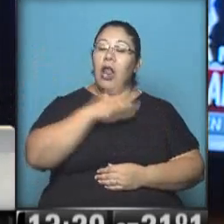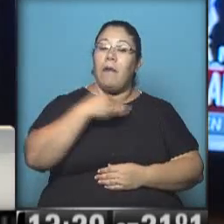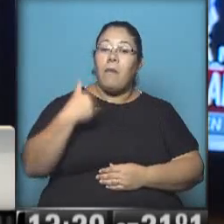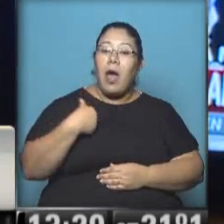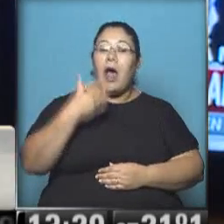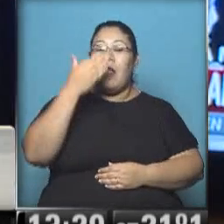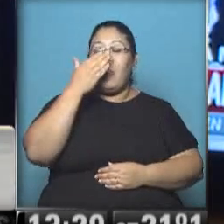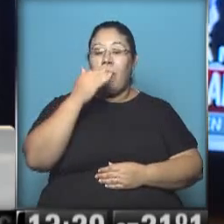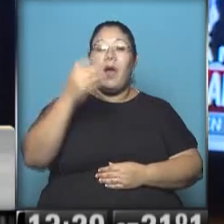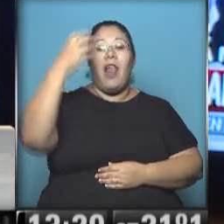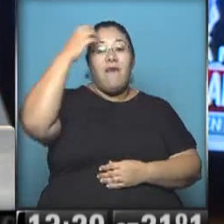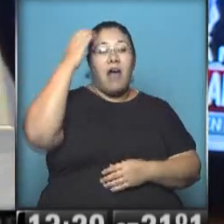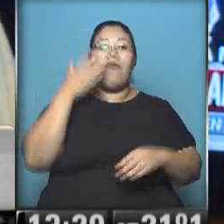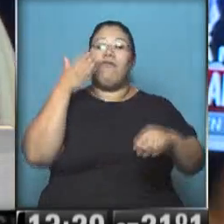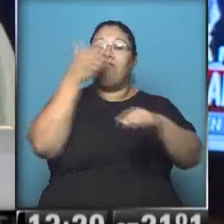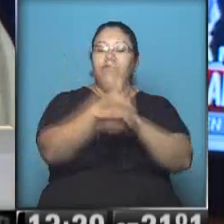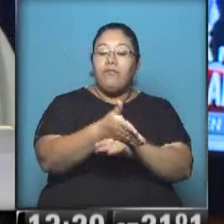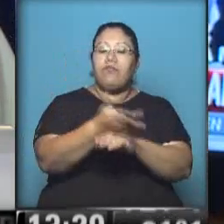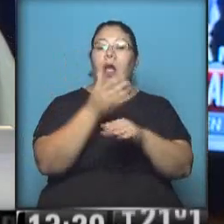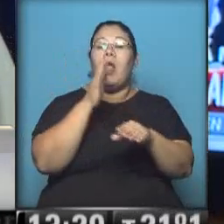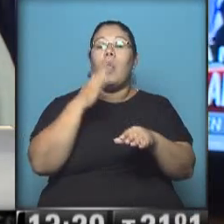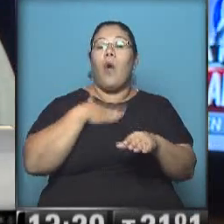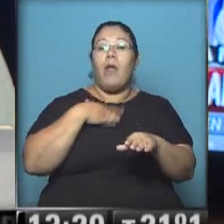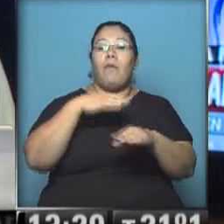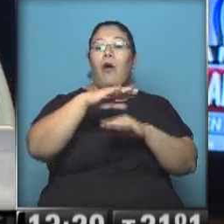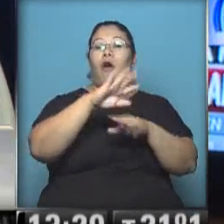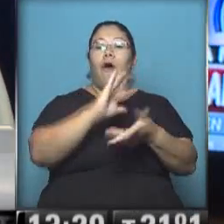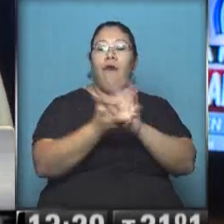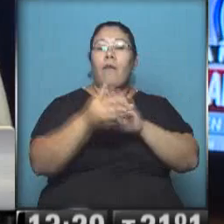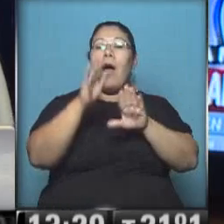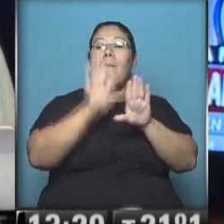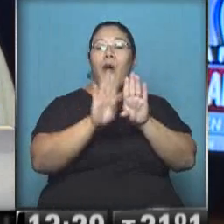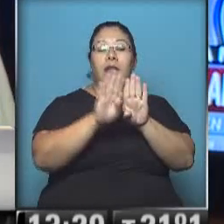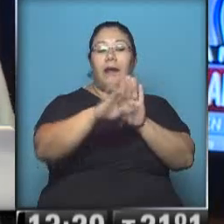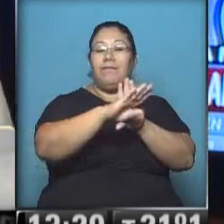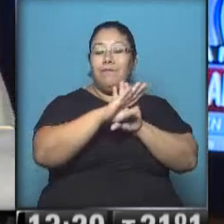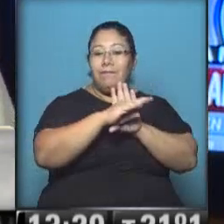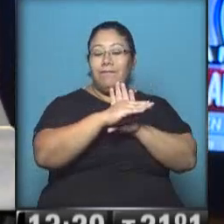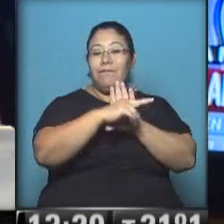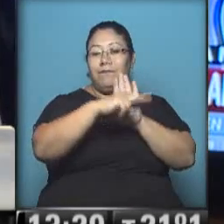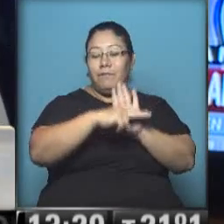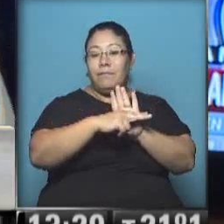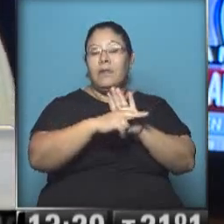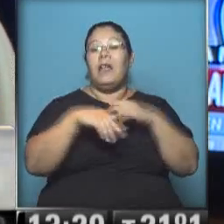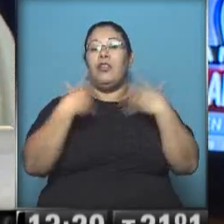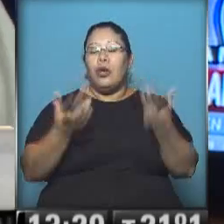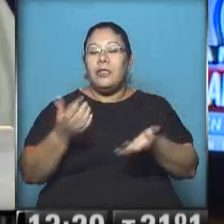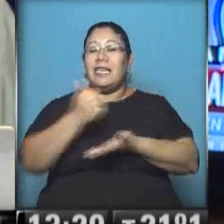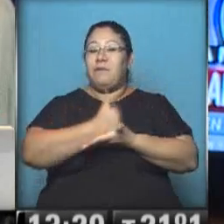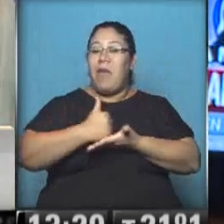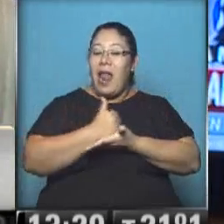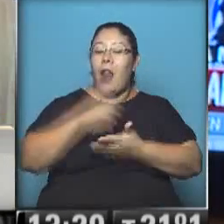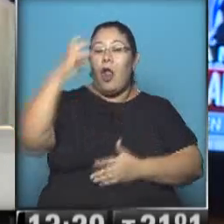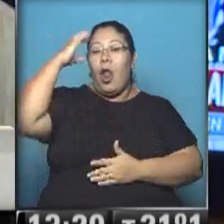la custodia no podía entrar porque su cuerpo lo trababa. Y era uno de los barrios más seguros. Esperaron que llegara el juez